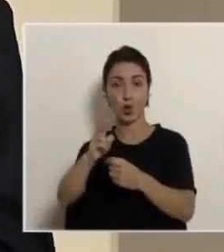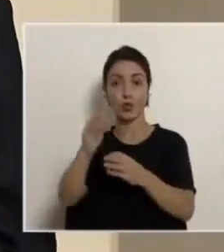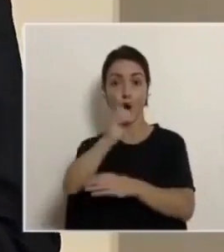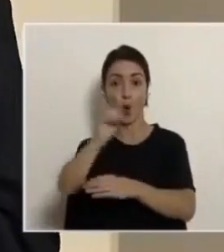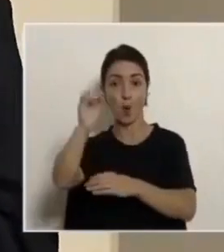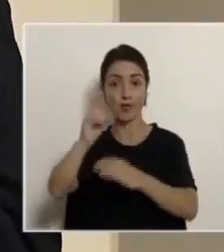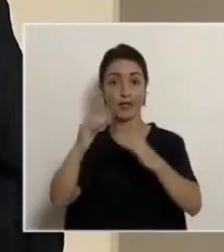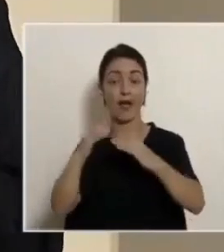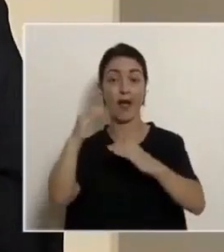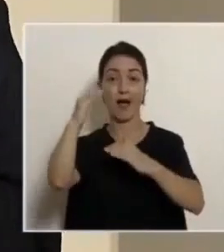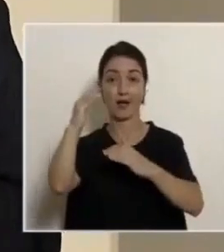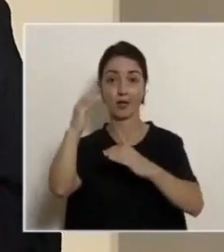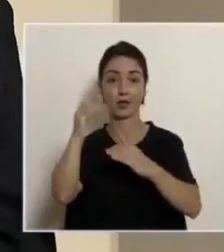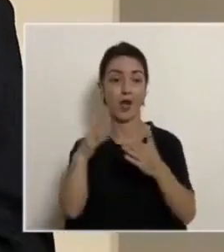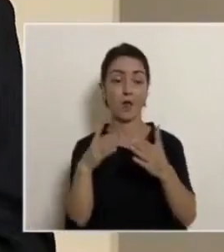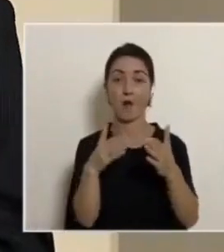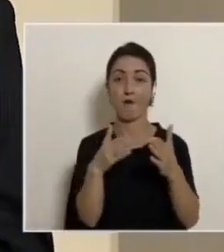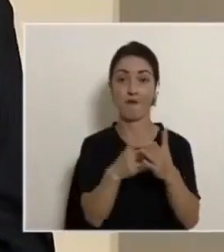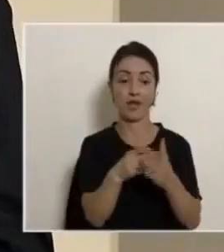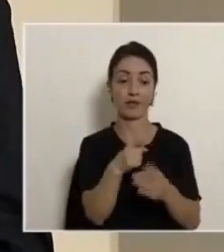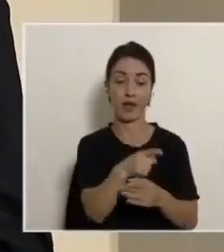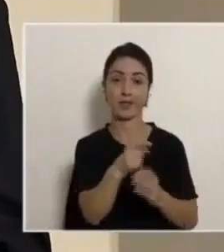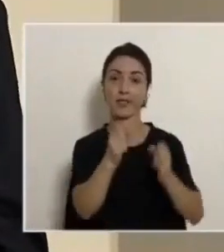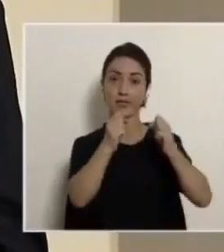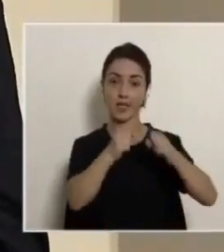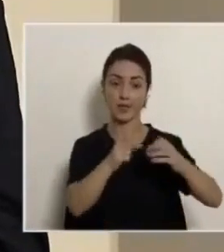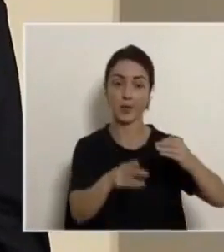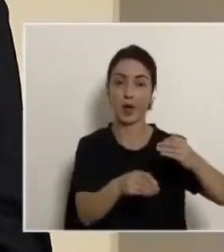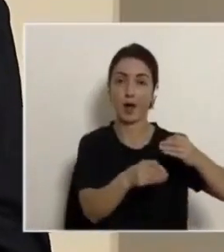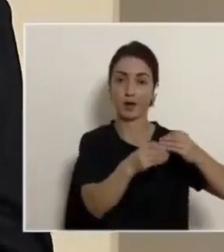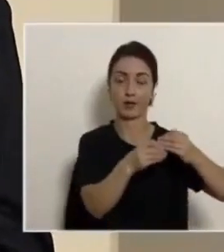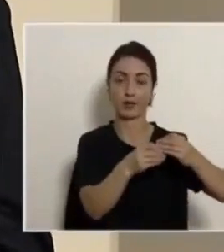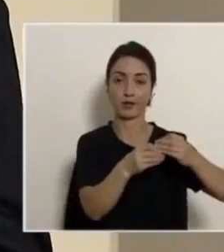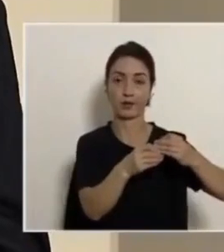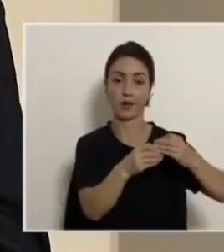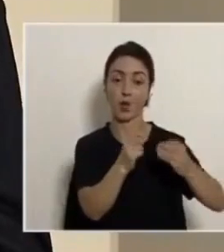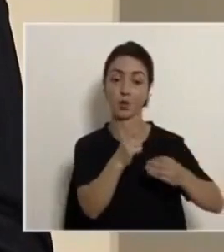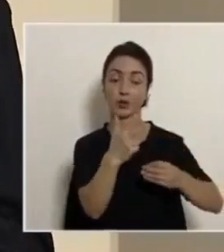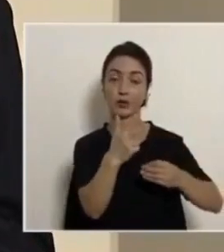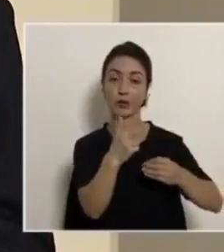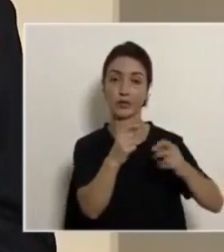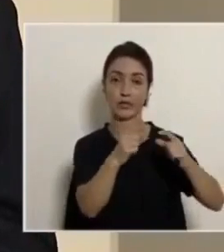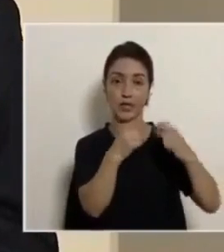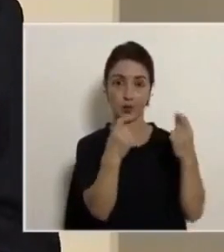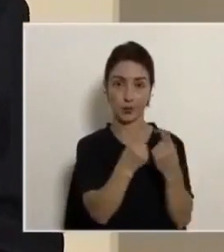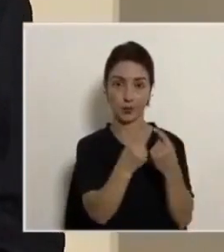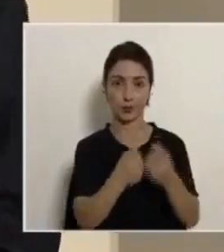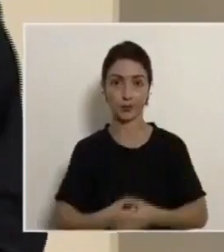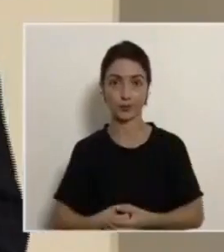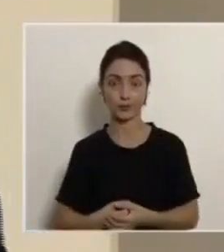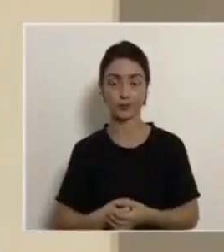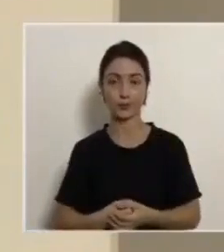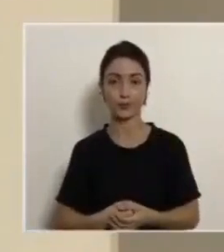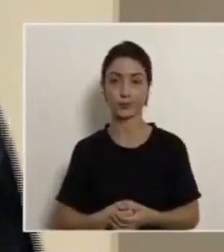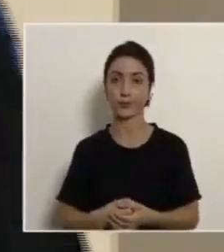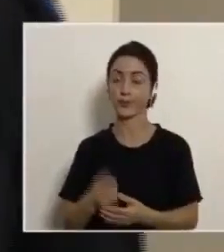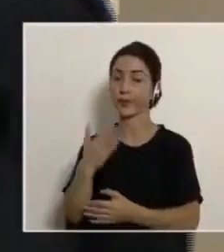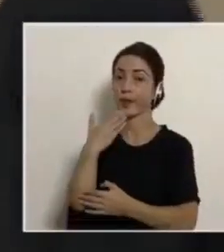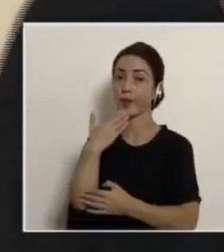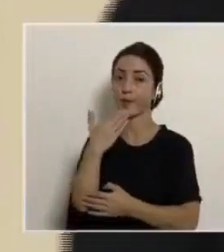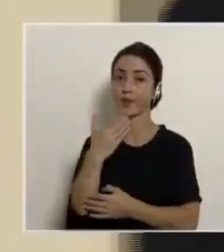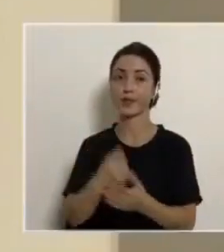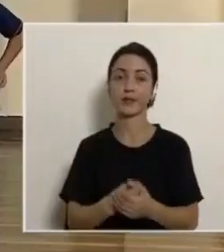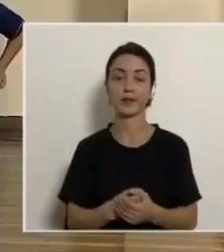elevado que sin afectar a este grupo se podía ir agregando un tercer grupo. Muchas gracias,